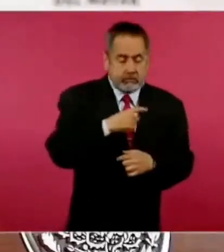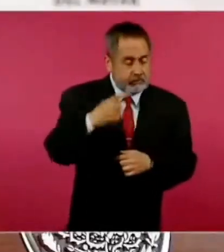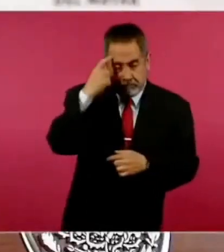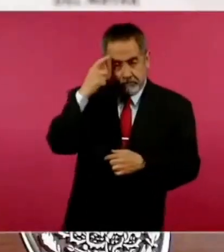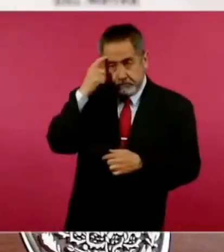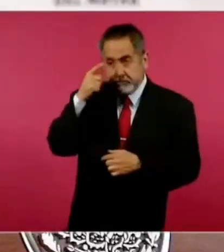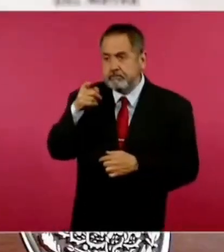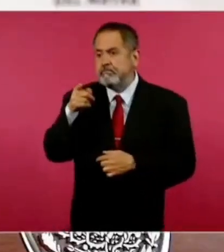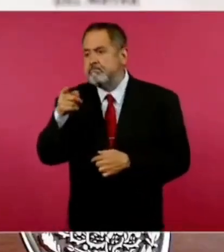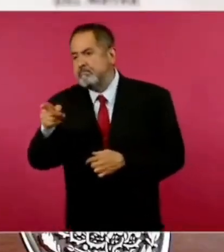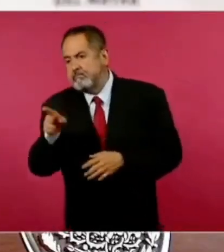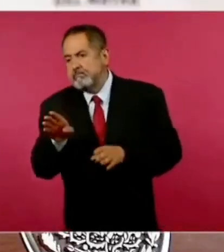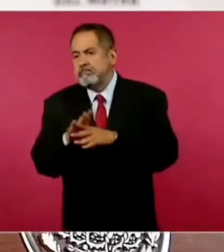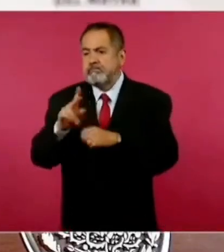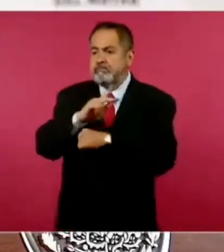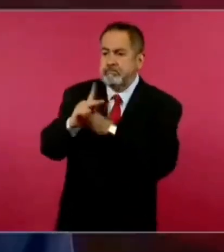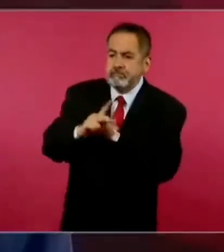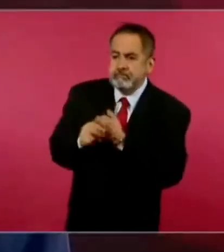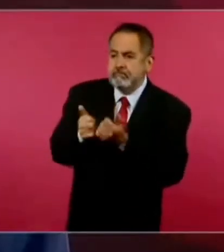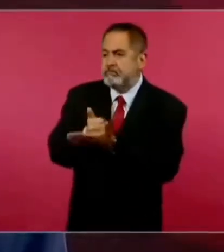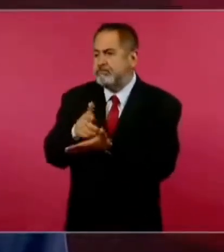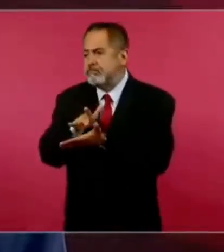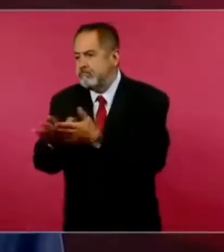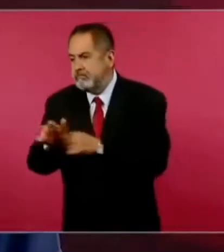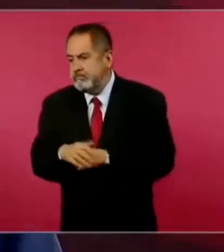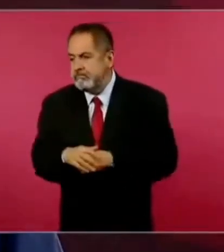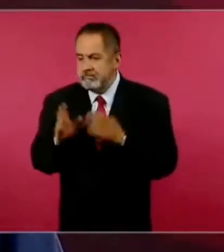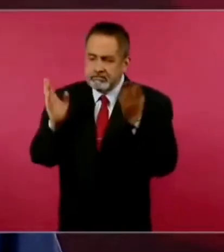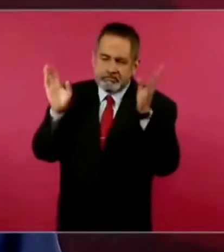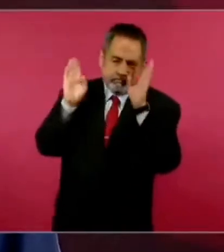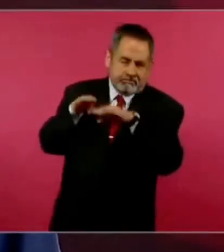país, a veces se obnubilan,